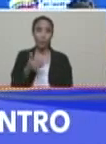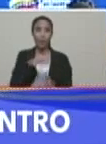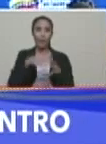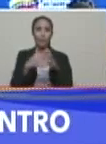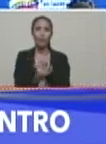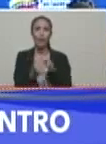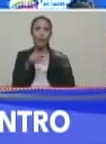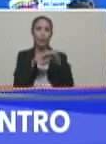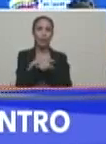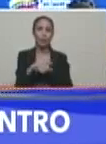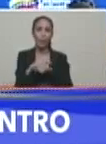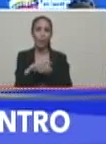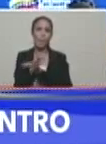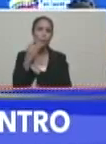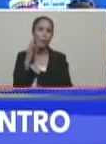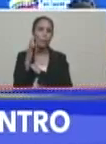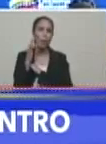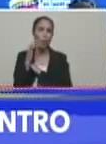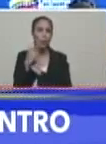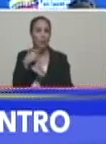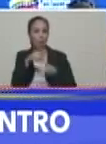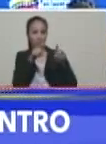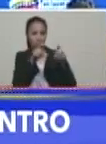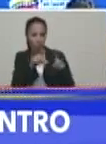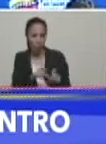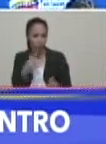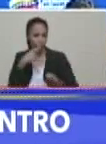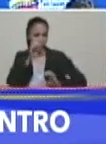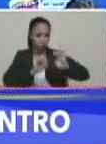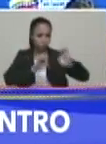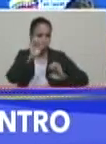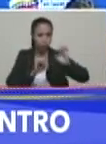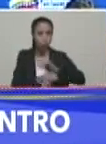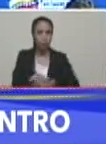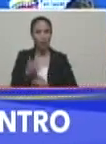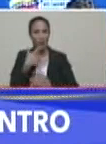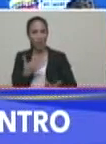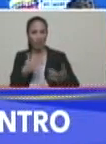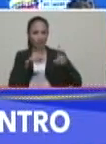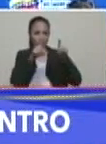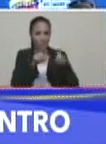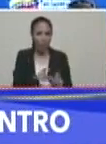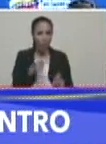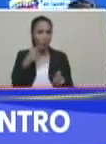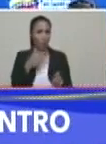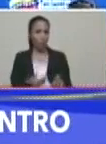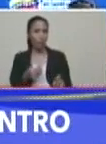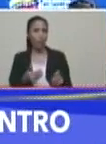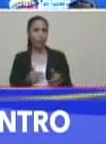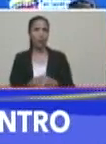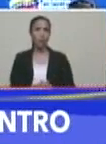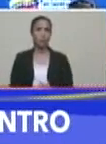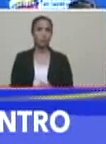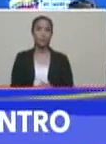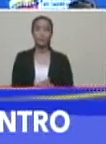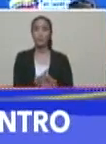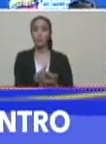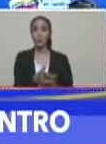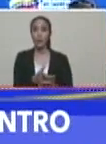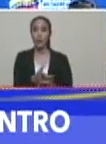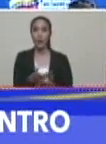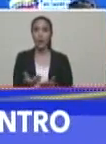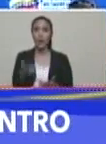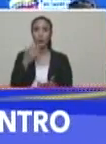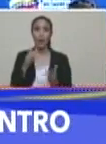Adentro no solo lleva el diagnóstico médico, el diagnóstico, pudiéramos decir, desde el punto de